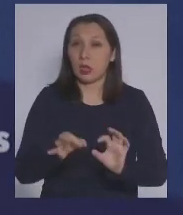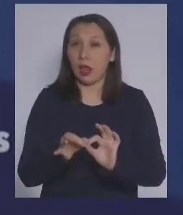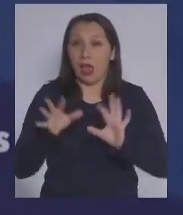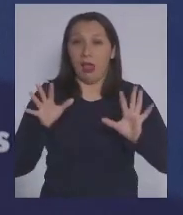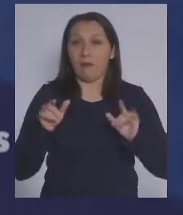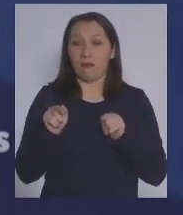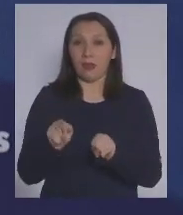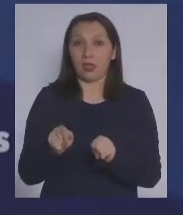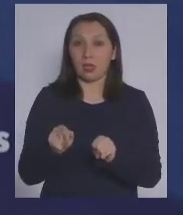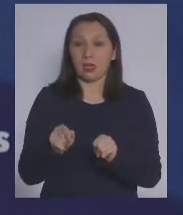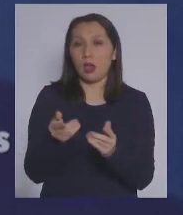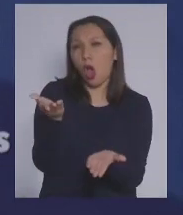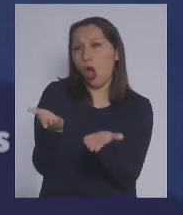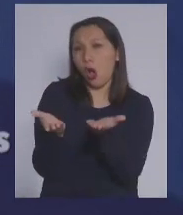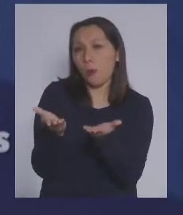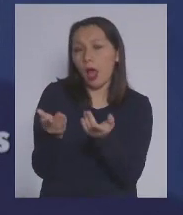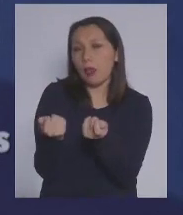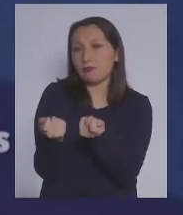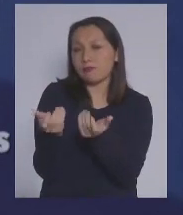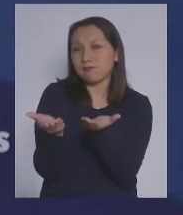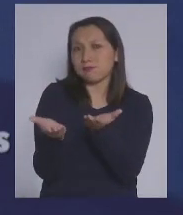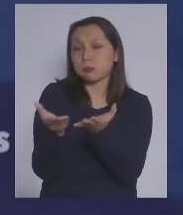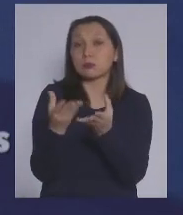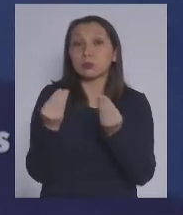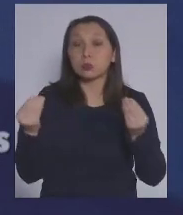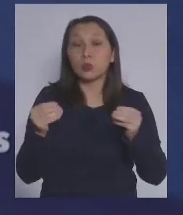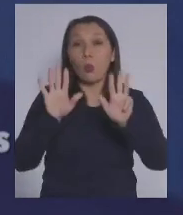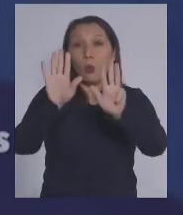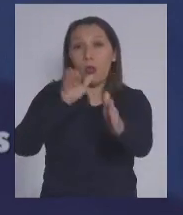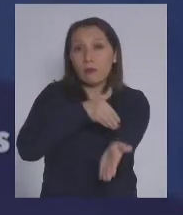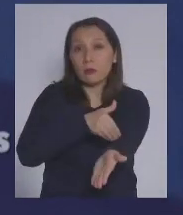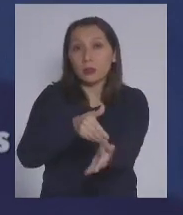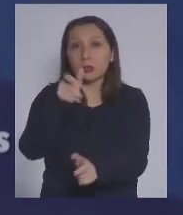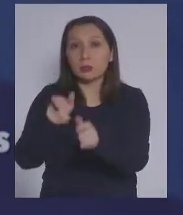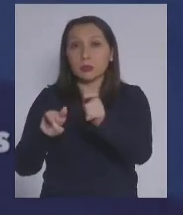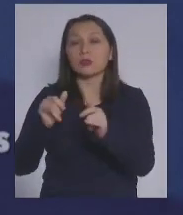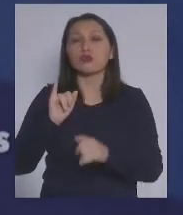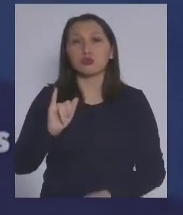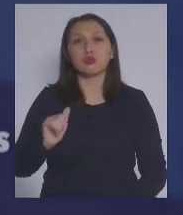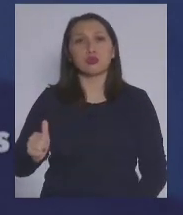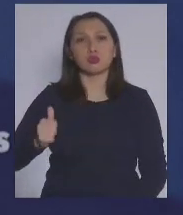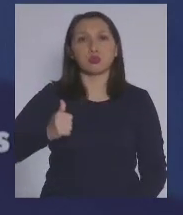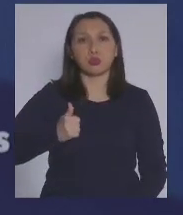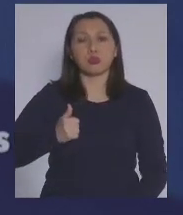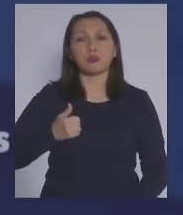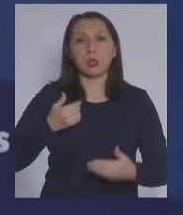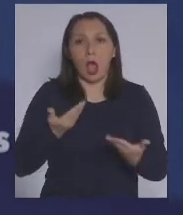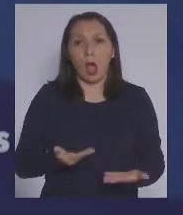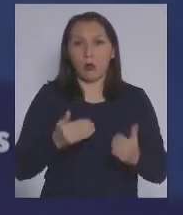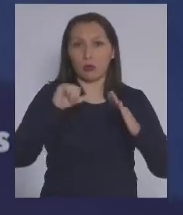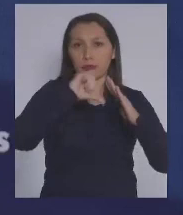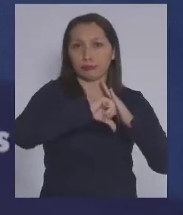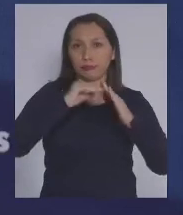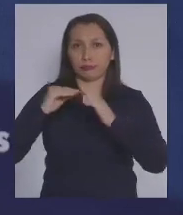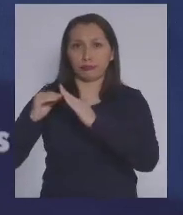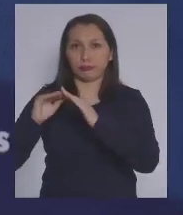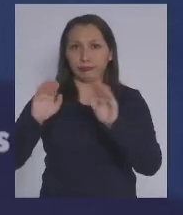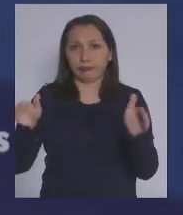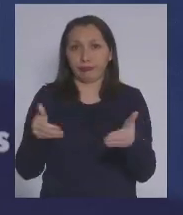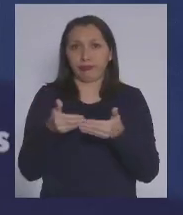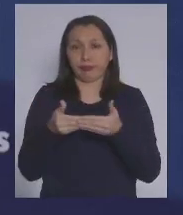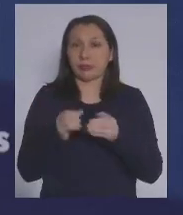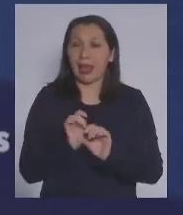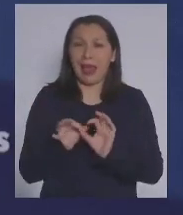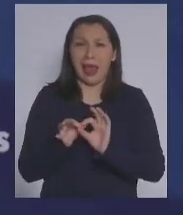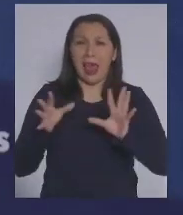se compara con la cantidad de 9 millones de personas que si cumplen y están en cuarentena esta situación